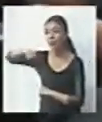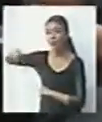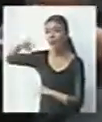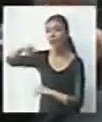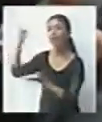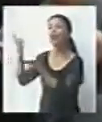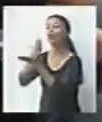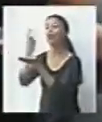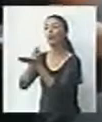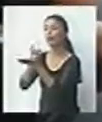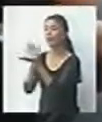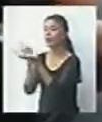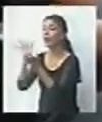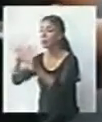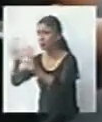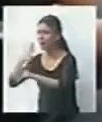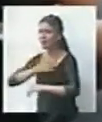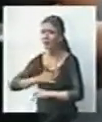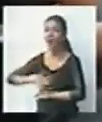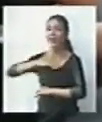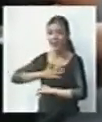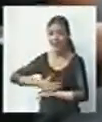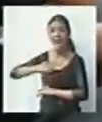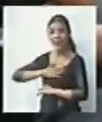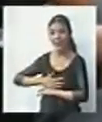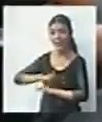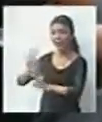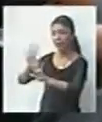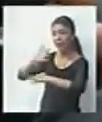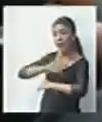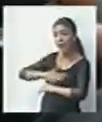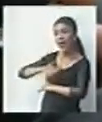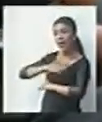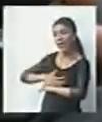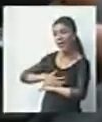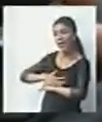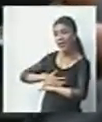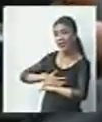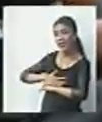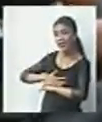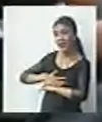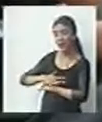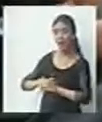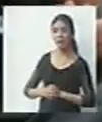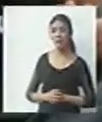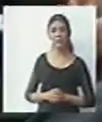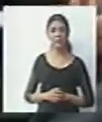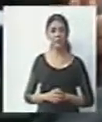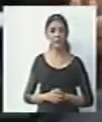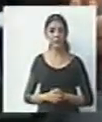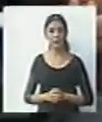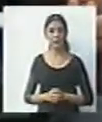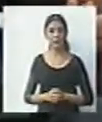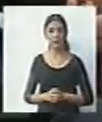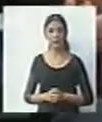quédate tranquila y no sea... yo solamente he venido a indicarte eso. No me venga a decir si vos estás o no estás en una